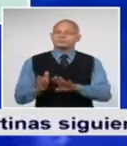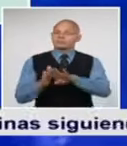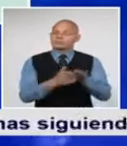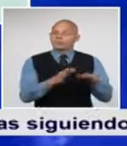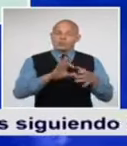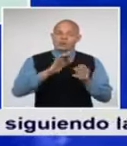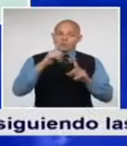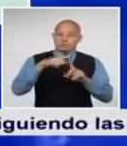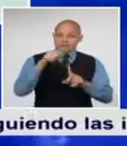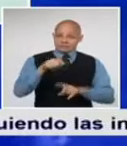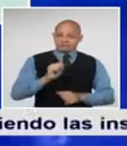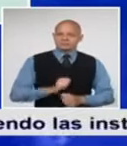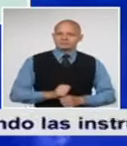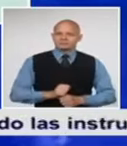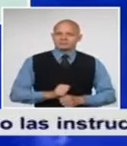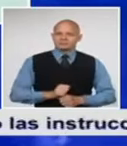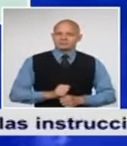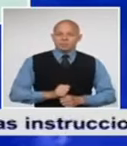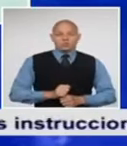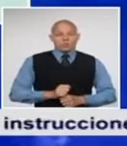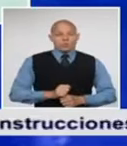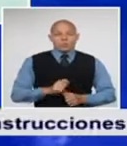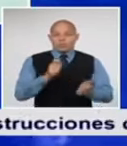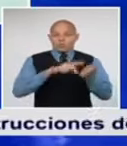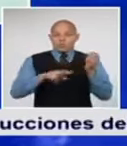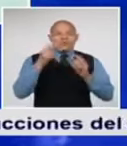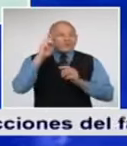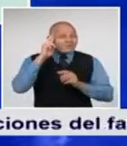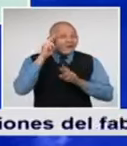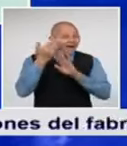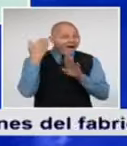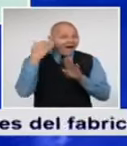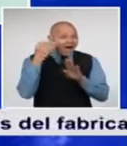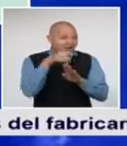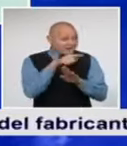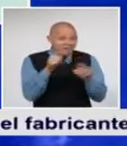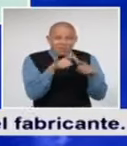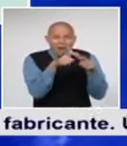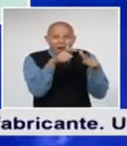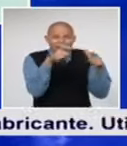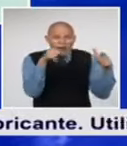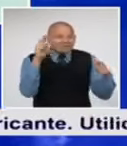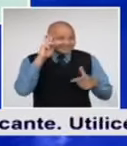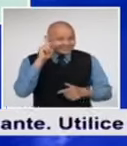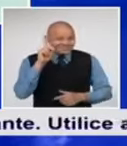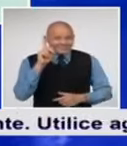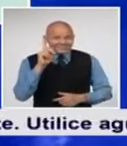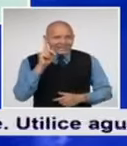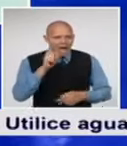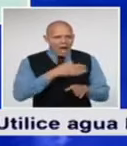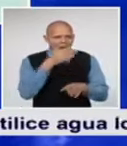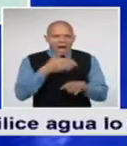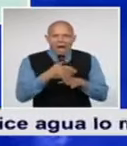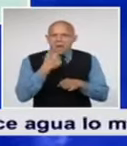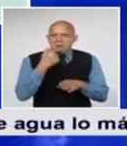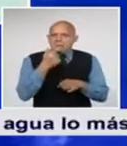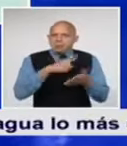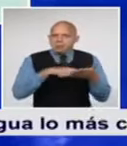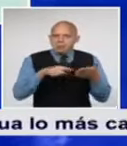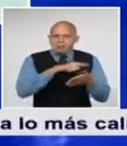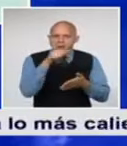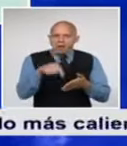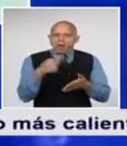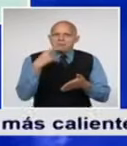Guantánamo, provincia que después de los incrementos desde hace varias semanas con control de la pandemia, 4 autóctonos ayer,